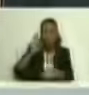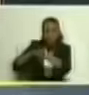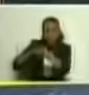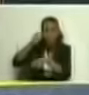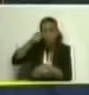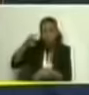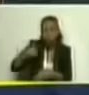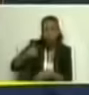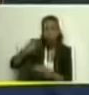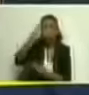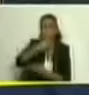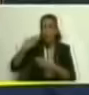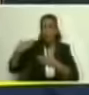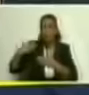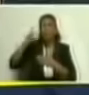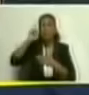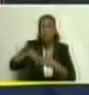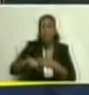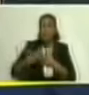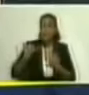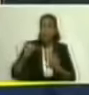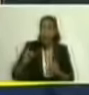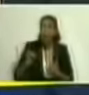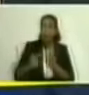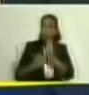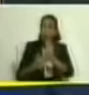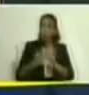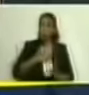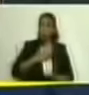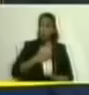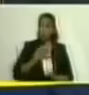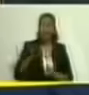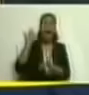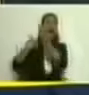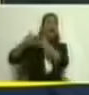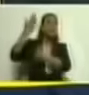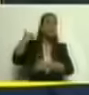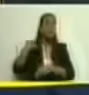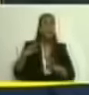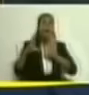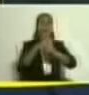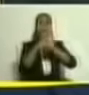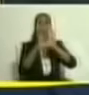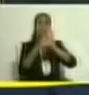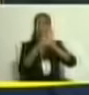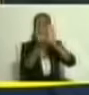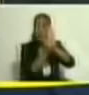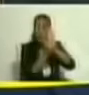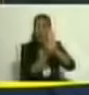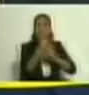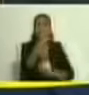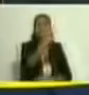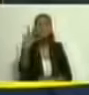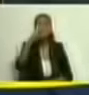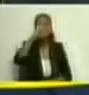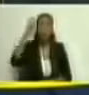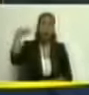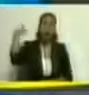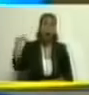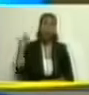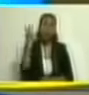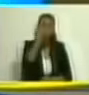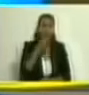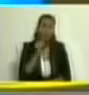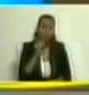y el compromiso que tenemos desde que yo era constituyente hace 25 años, era muy